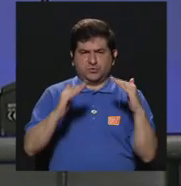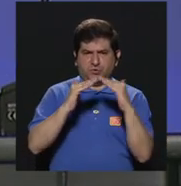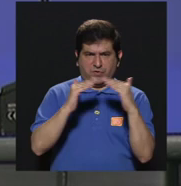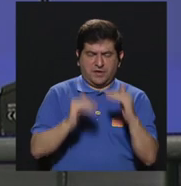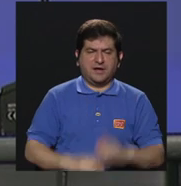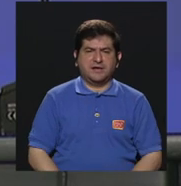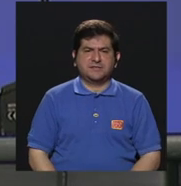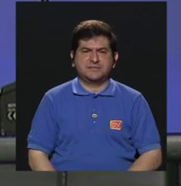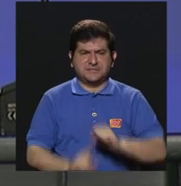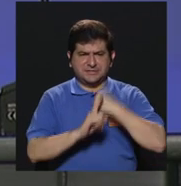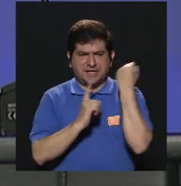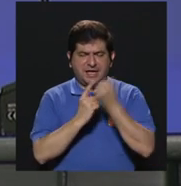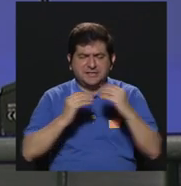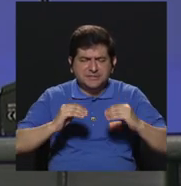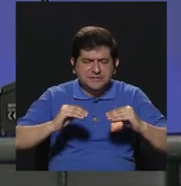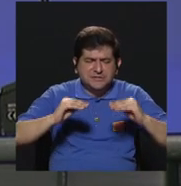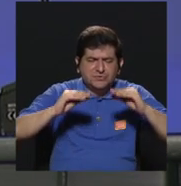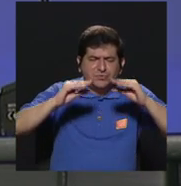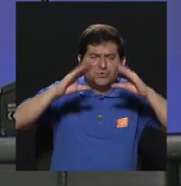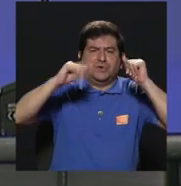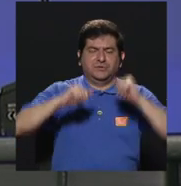una infortunada madrugada,